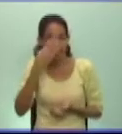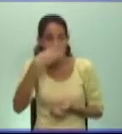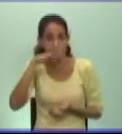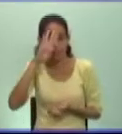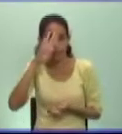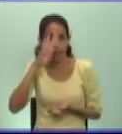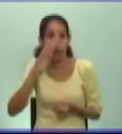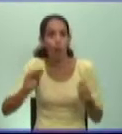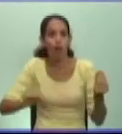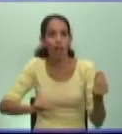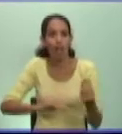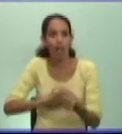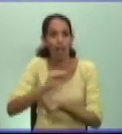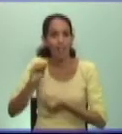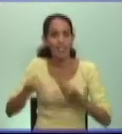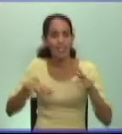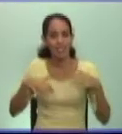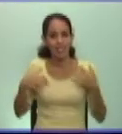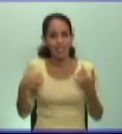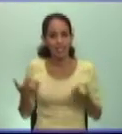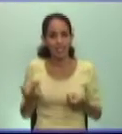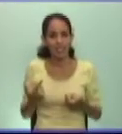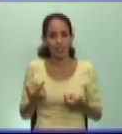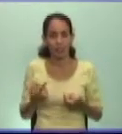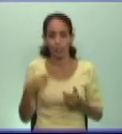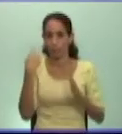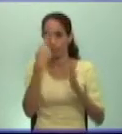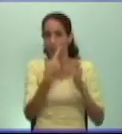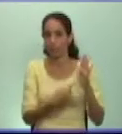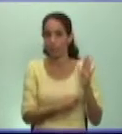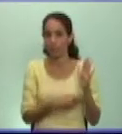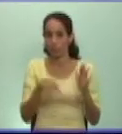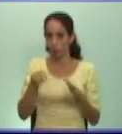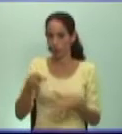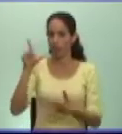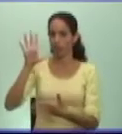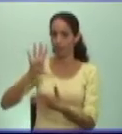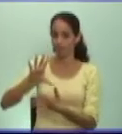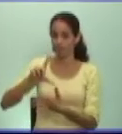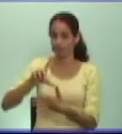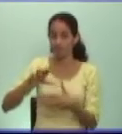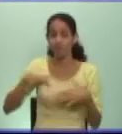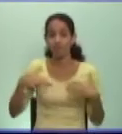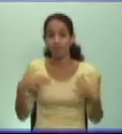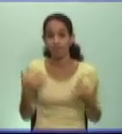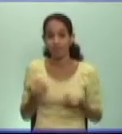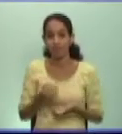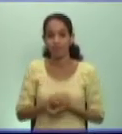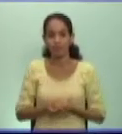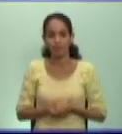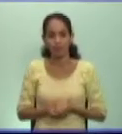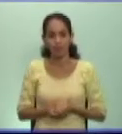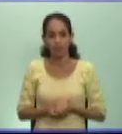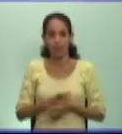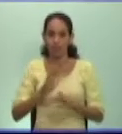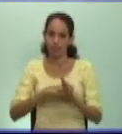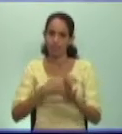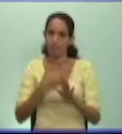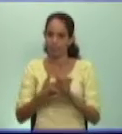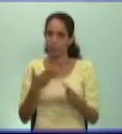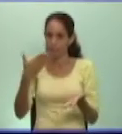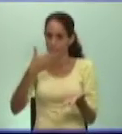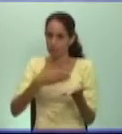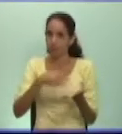auge revolucionario. Quiere decir que es una particularidad de América. Y en Cuba ustedes después van a trabajar con más profundidad, cuando estén en